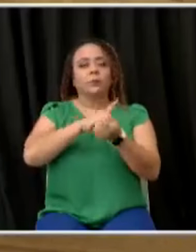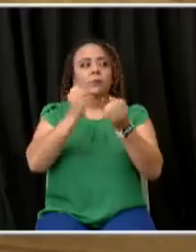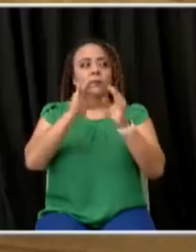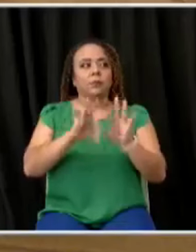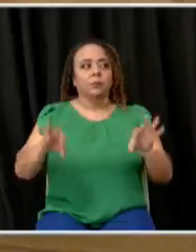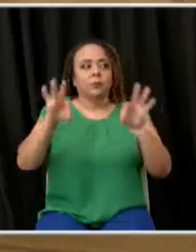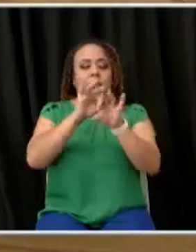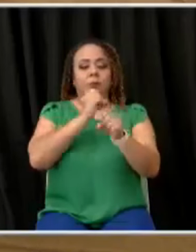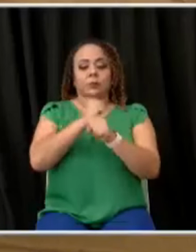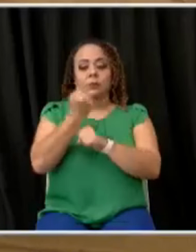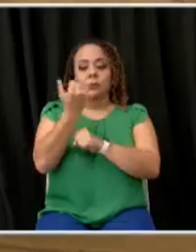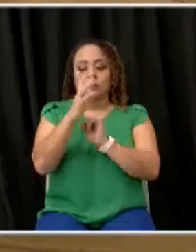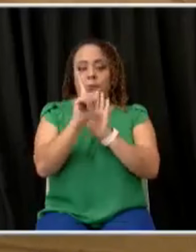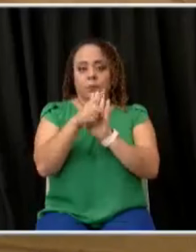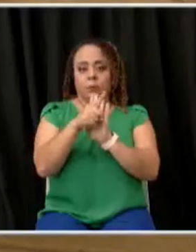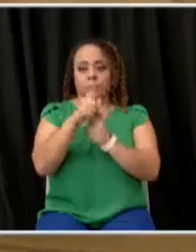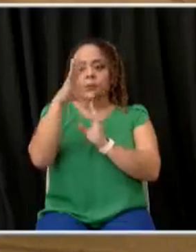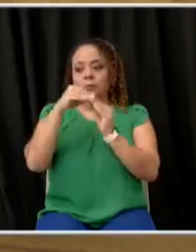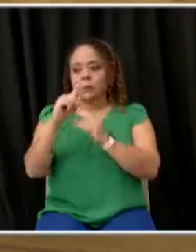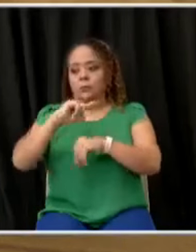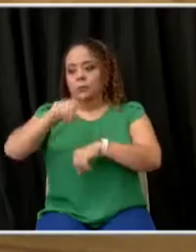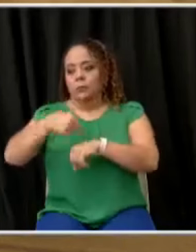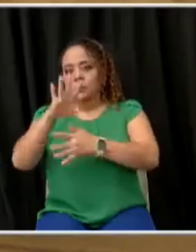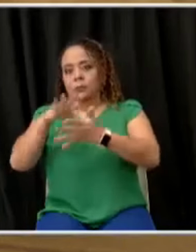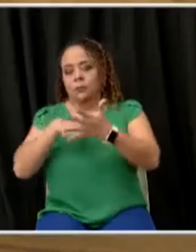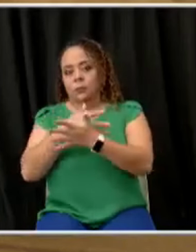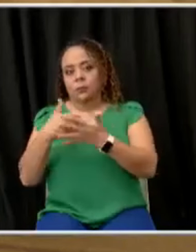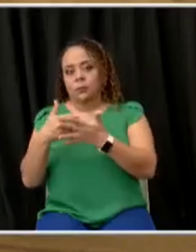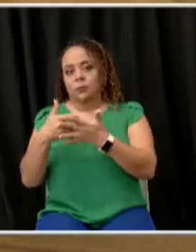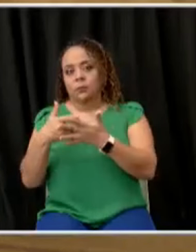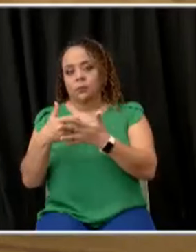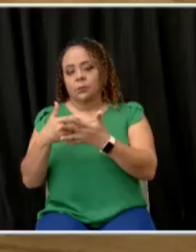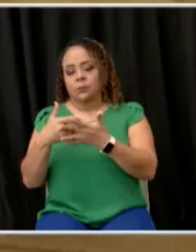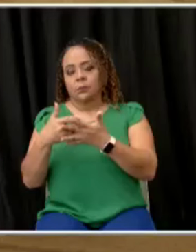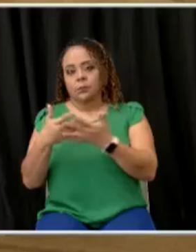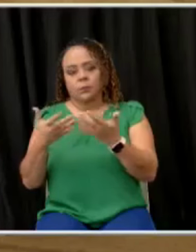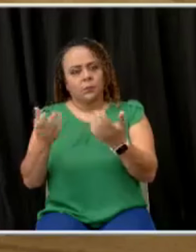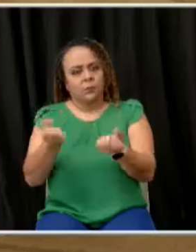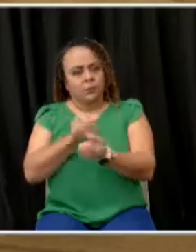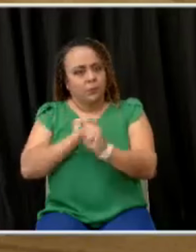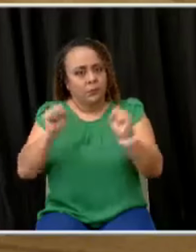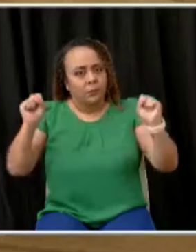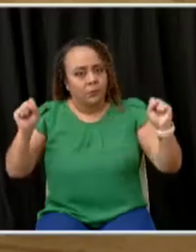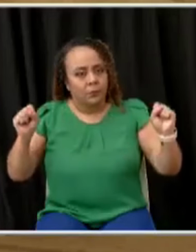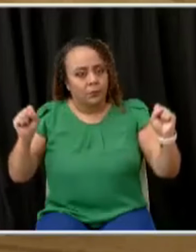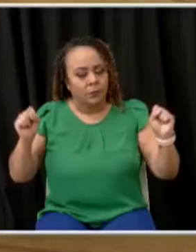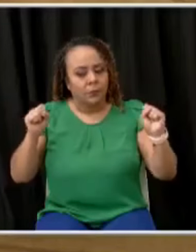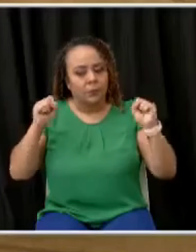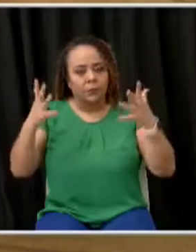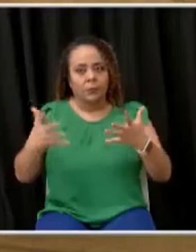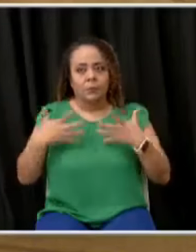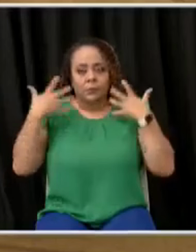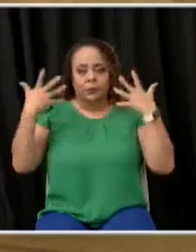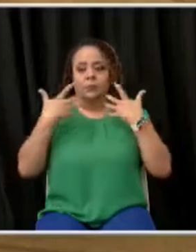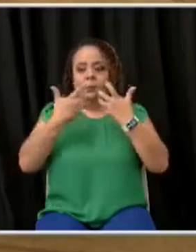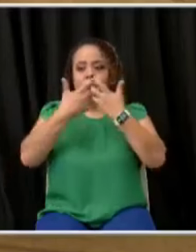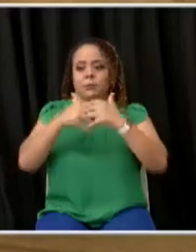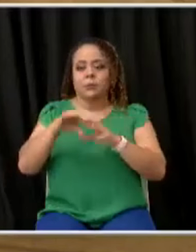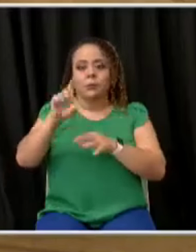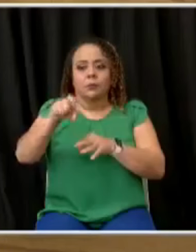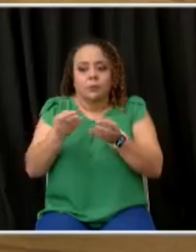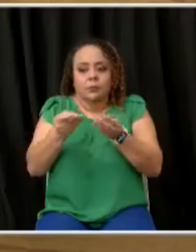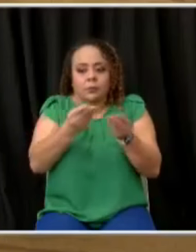Trabajar 15 minutos de 1 hora de jornada laboral es prácticamente imposible en un ambiente donde la empresa necesita